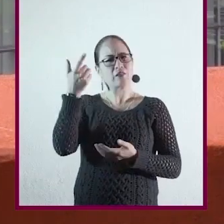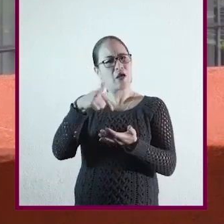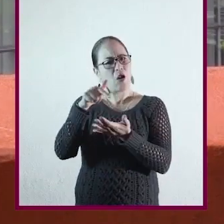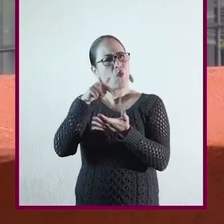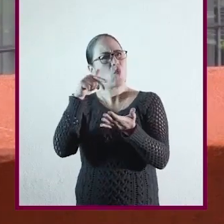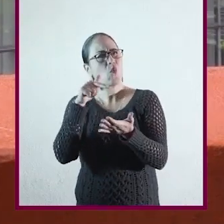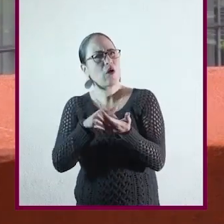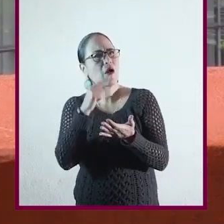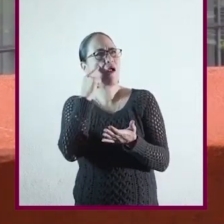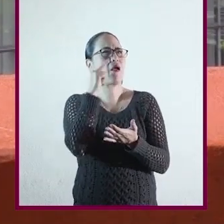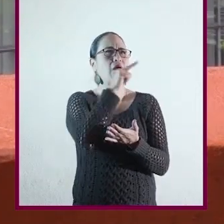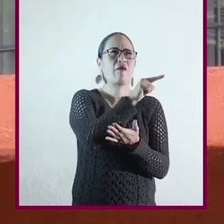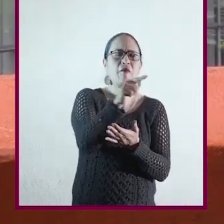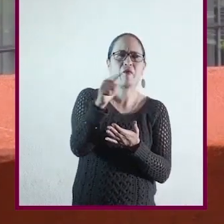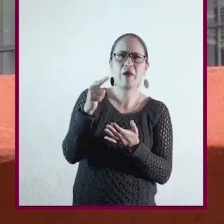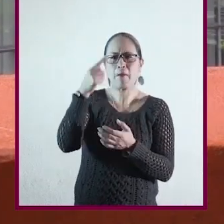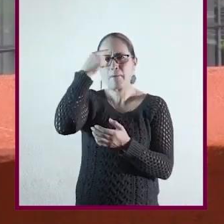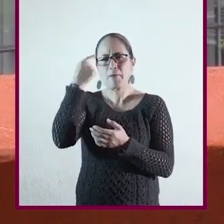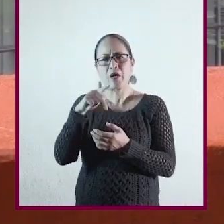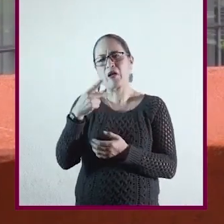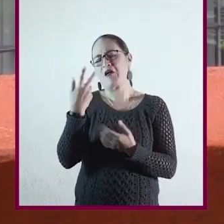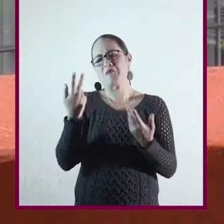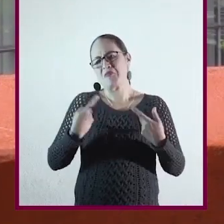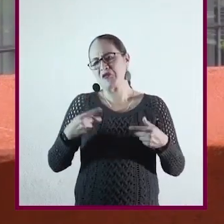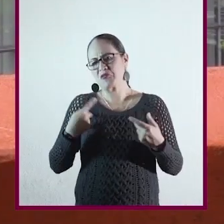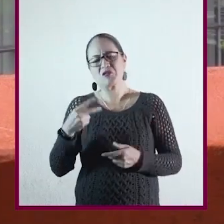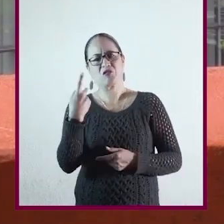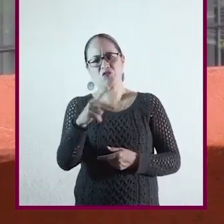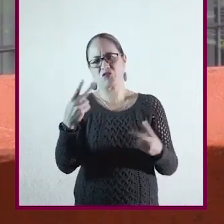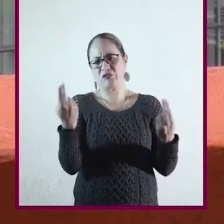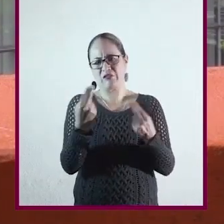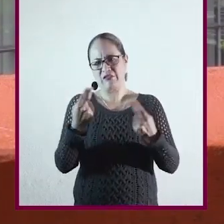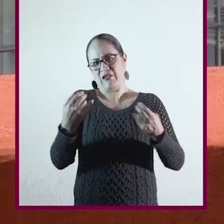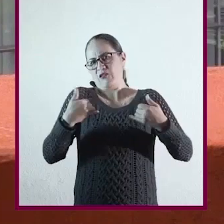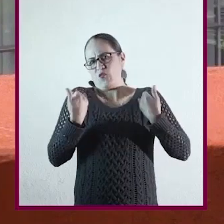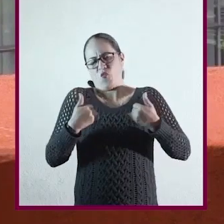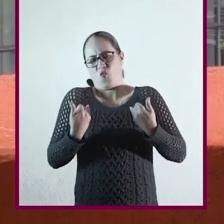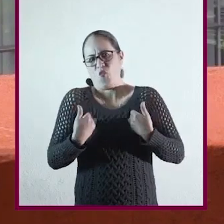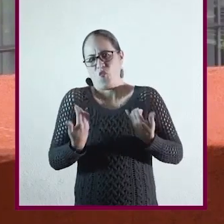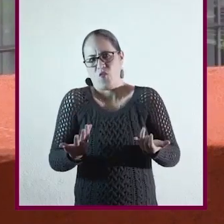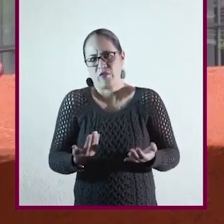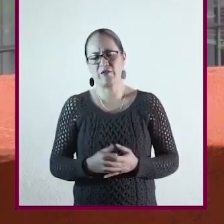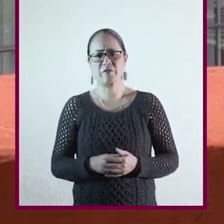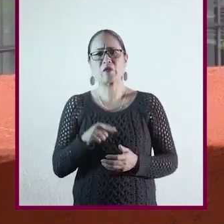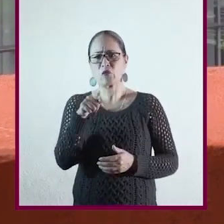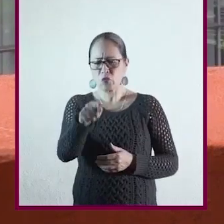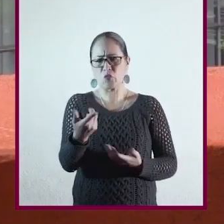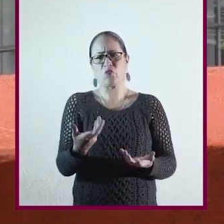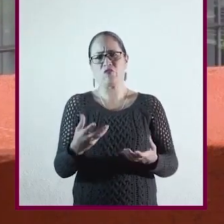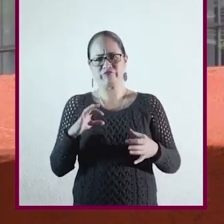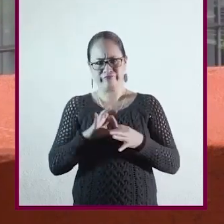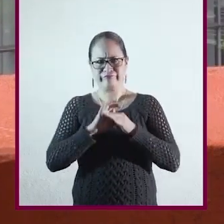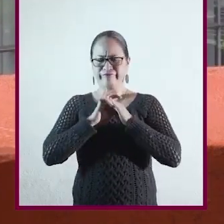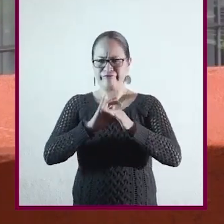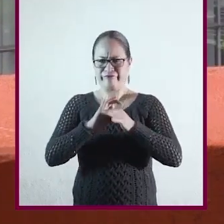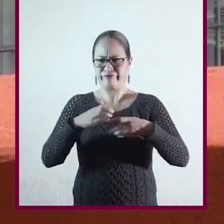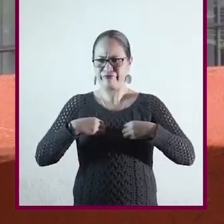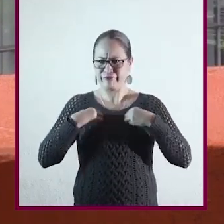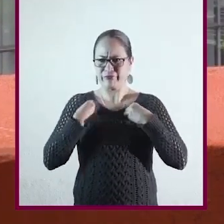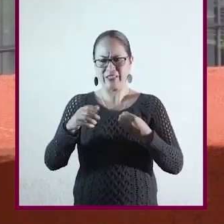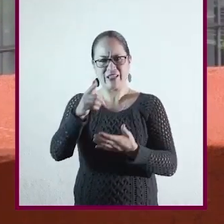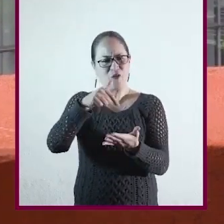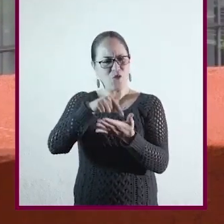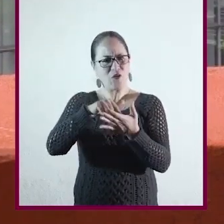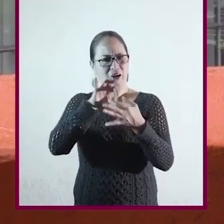de espacios podrían diseñarse para las necesidades de la gente de tu edad. Haz tuyo el lugar en donde vives.